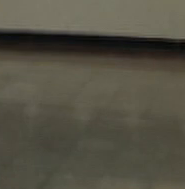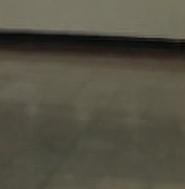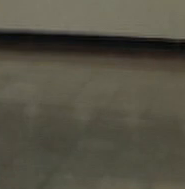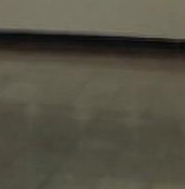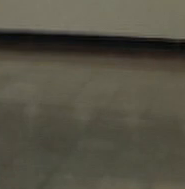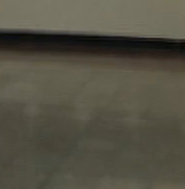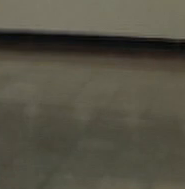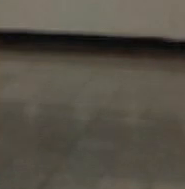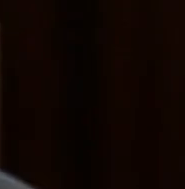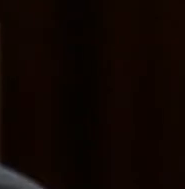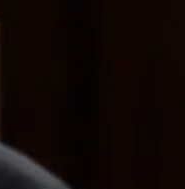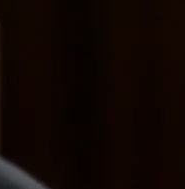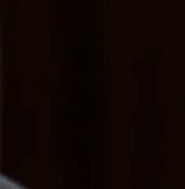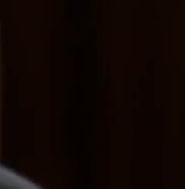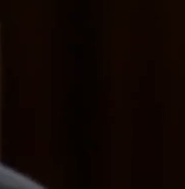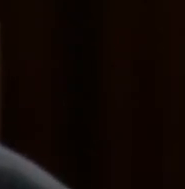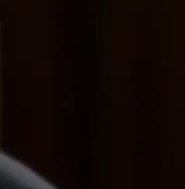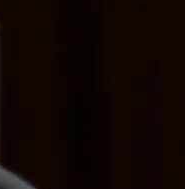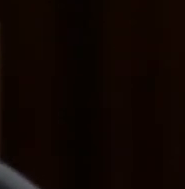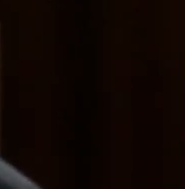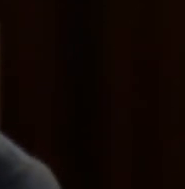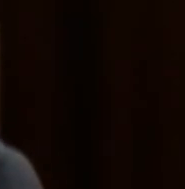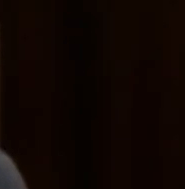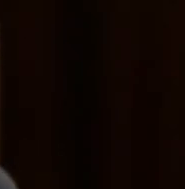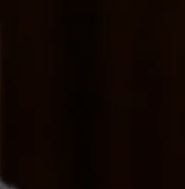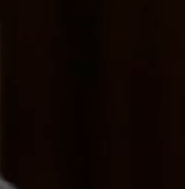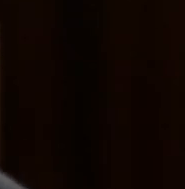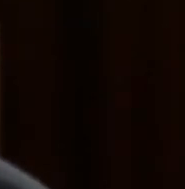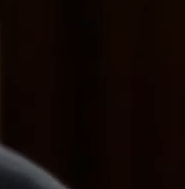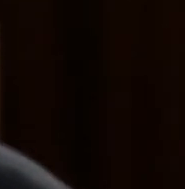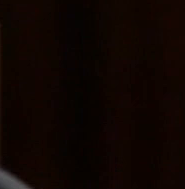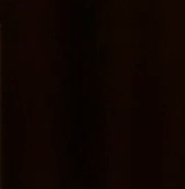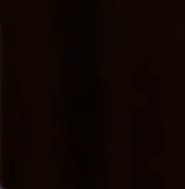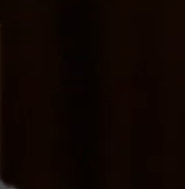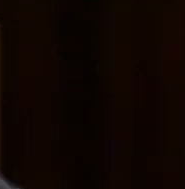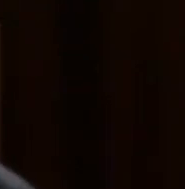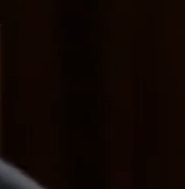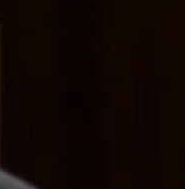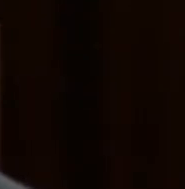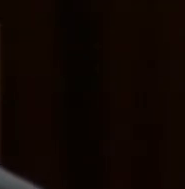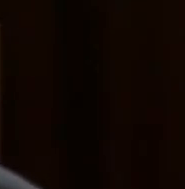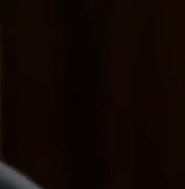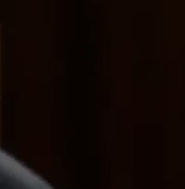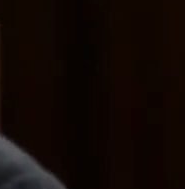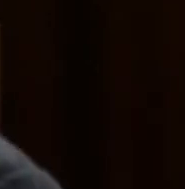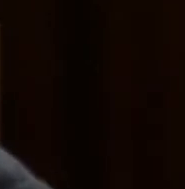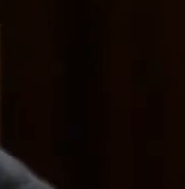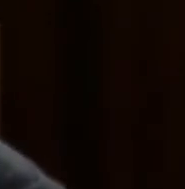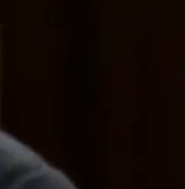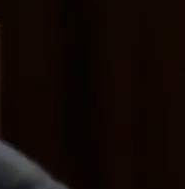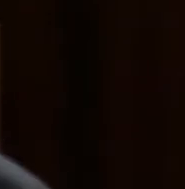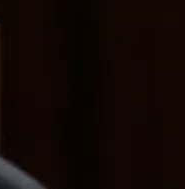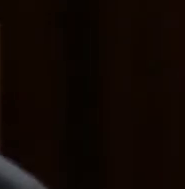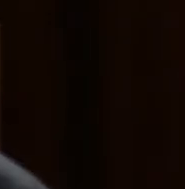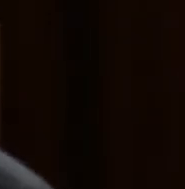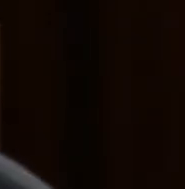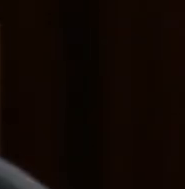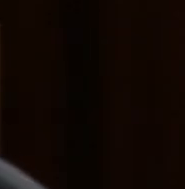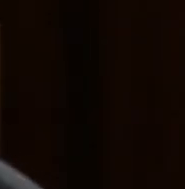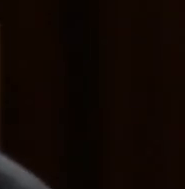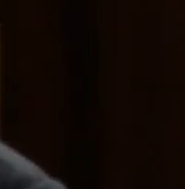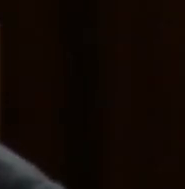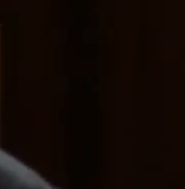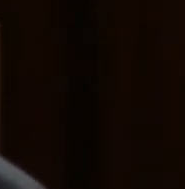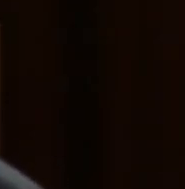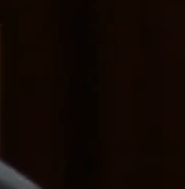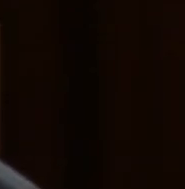como, ya está. Yo tal vez quisiera tener otro cuerpo y haber nacido en otra familia y haber tenido, pero no, usted es este cuerpo en este